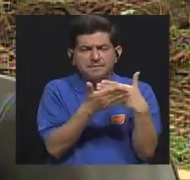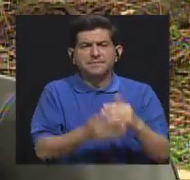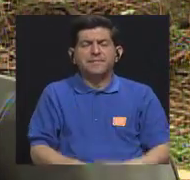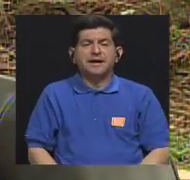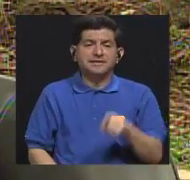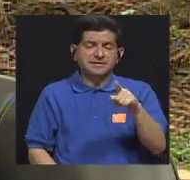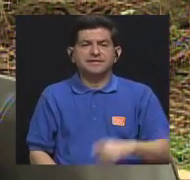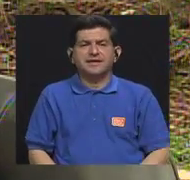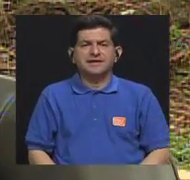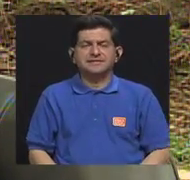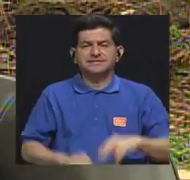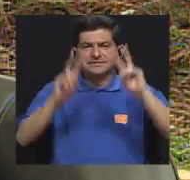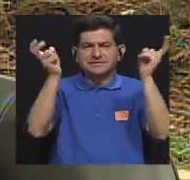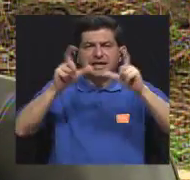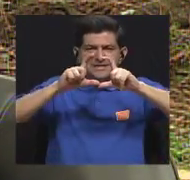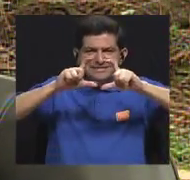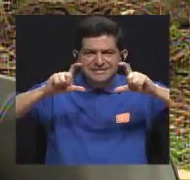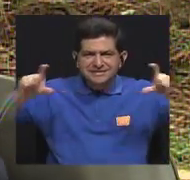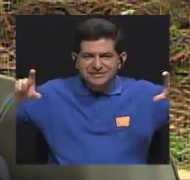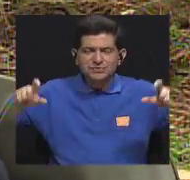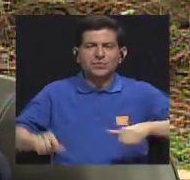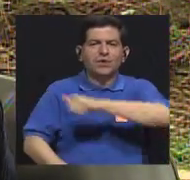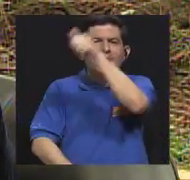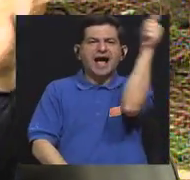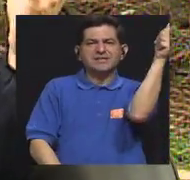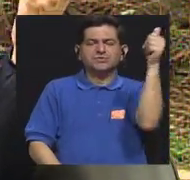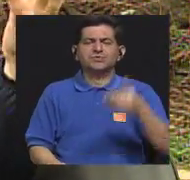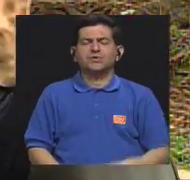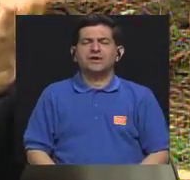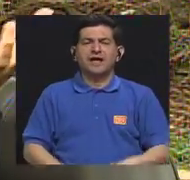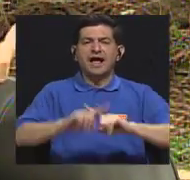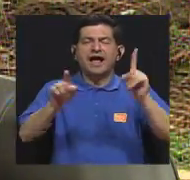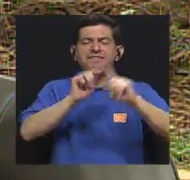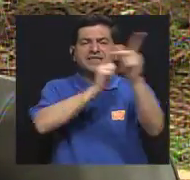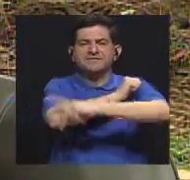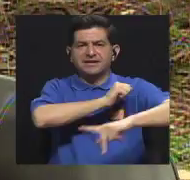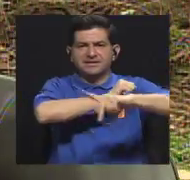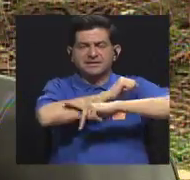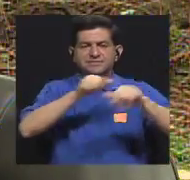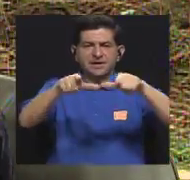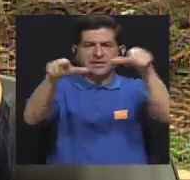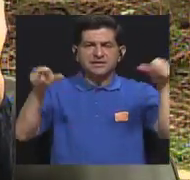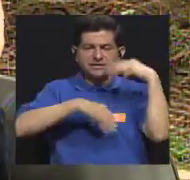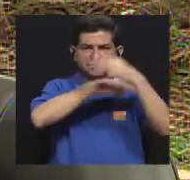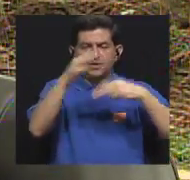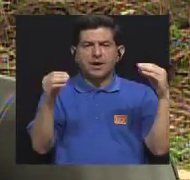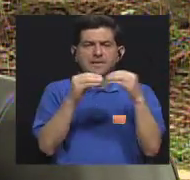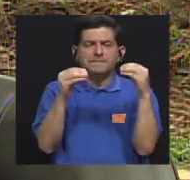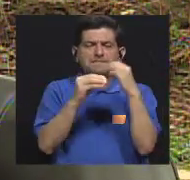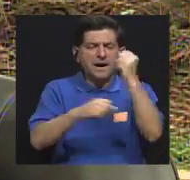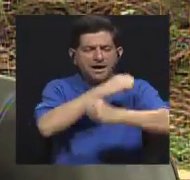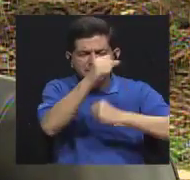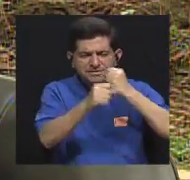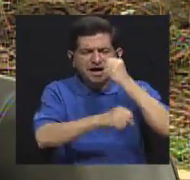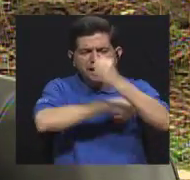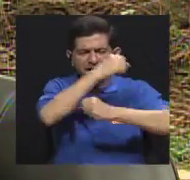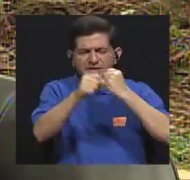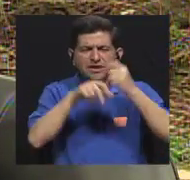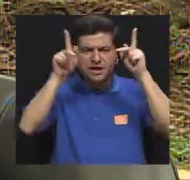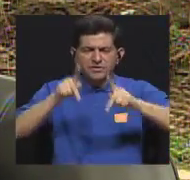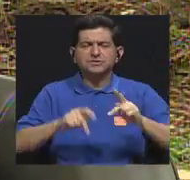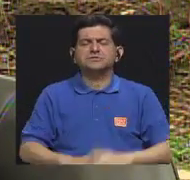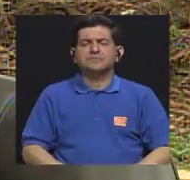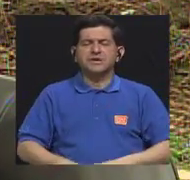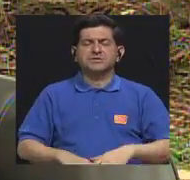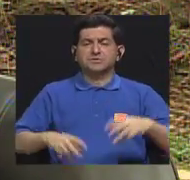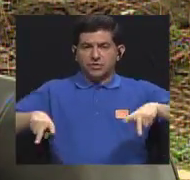Cinturón Azul. El Cinturón Azul corresponde a varios países o zonas del mundo donde hay más longevidad y Costa